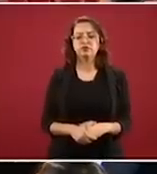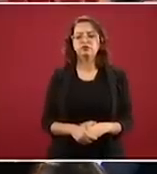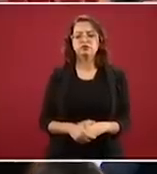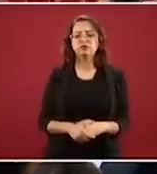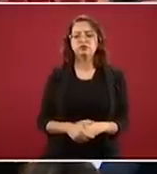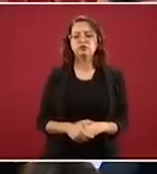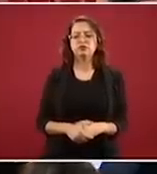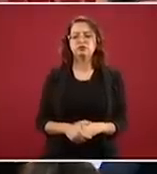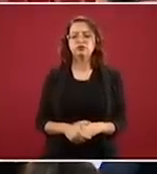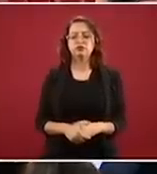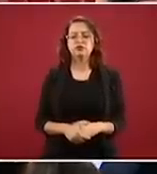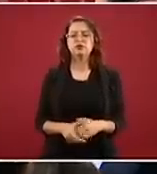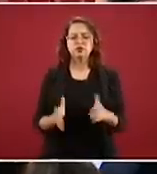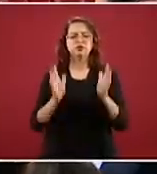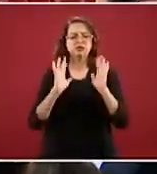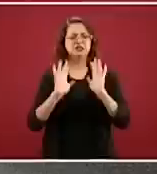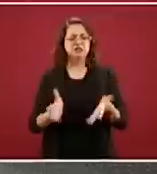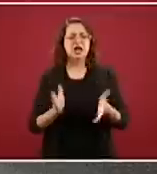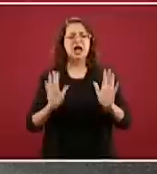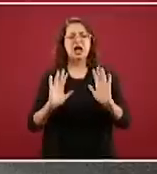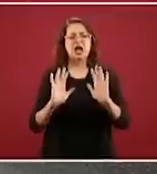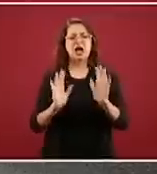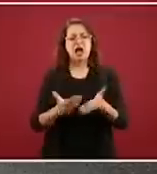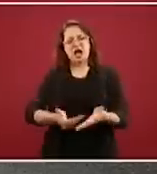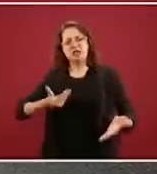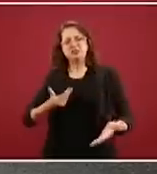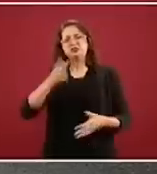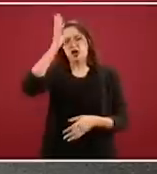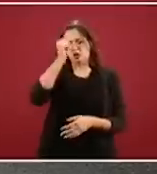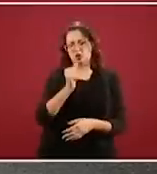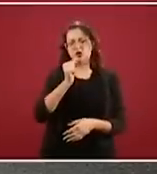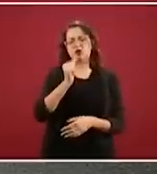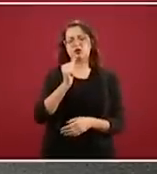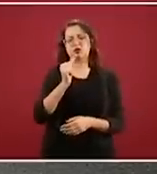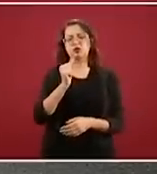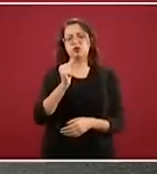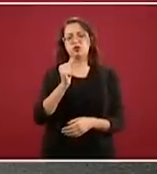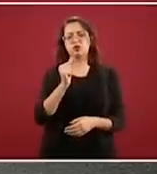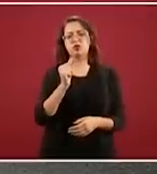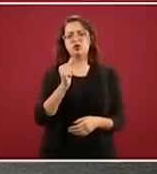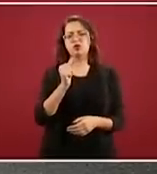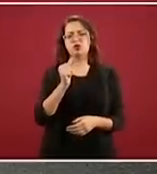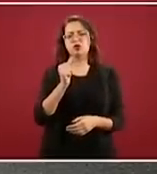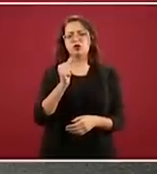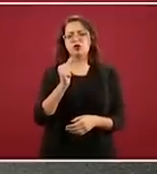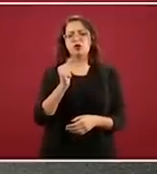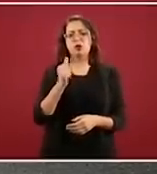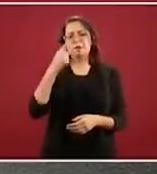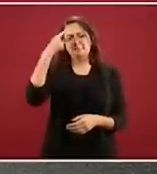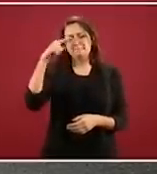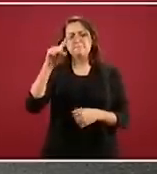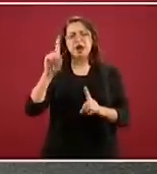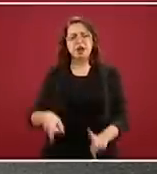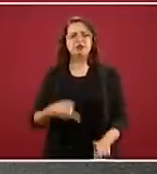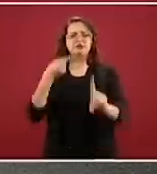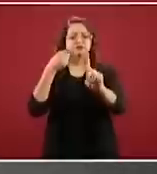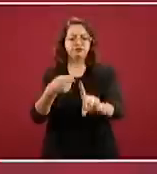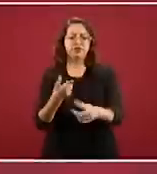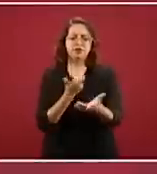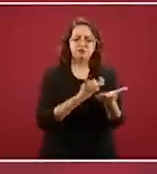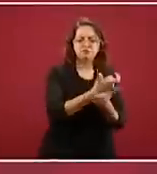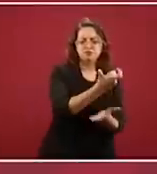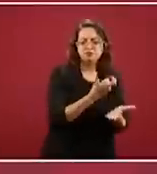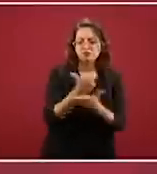a un preacuerdo con el propósito de distribuir mejor